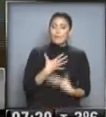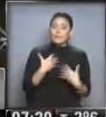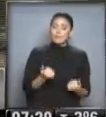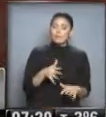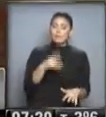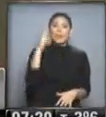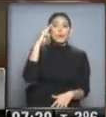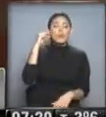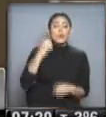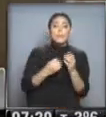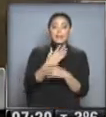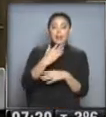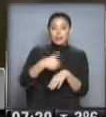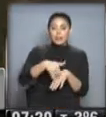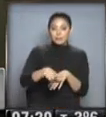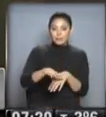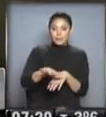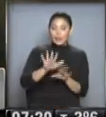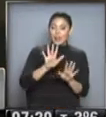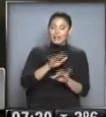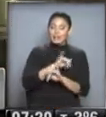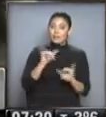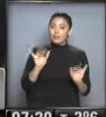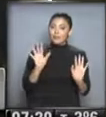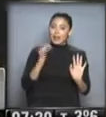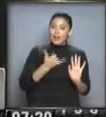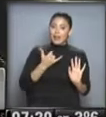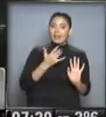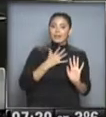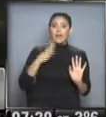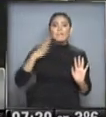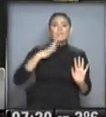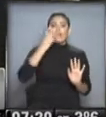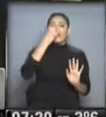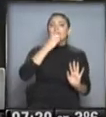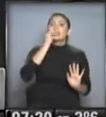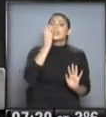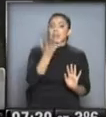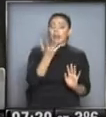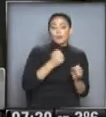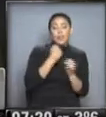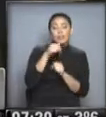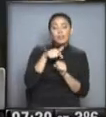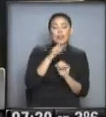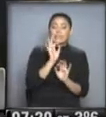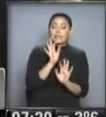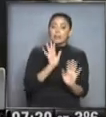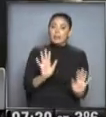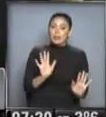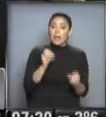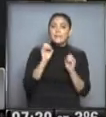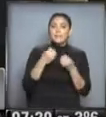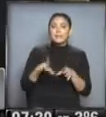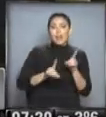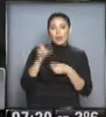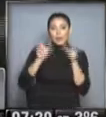9 de la mañana en adelante, por lo que han dejado trascender aquí, todavía no hay nadie que haga declaraciones, tal vez comiencen a llegar